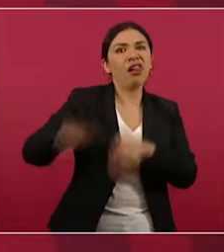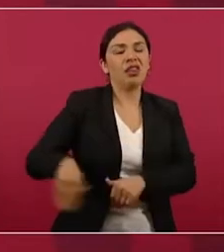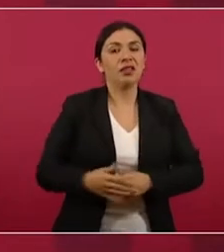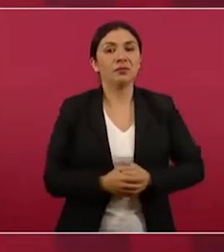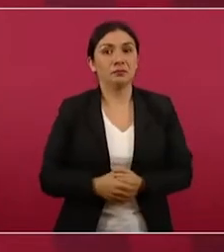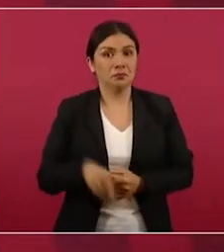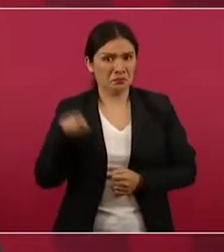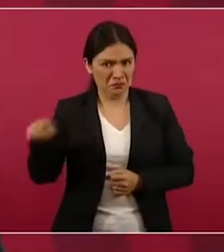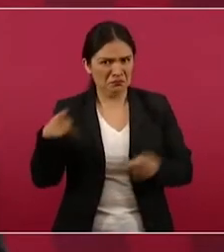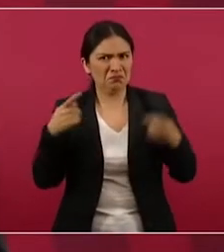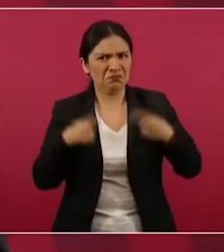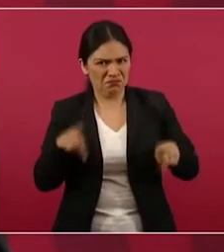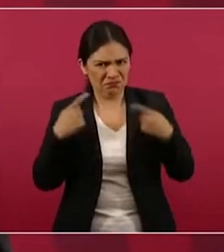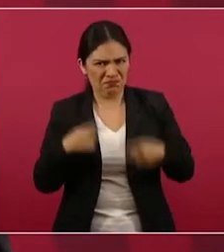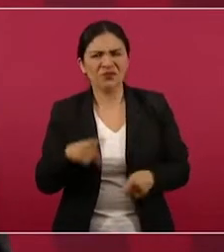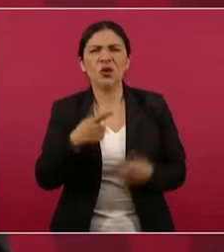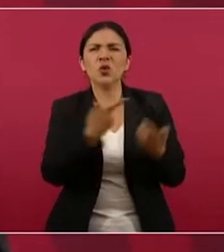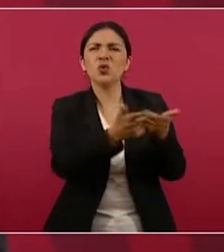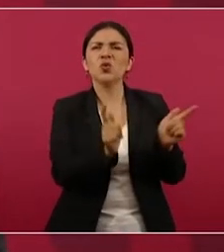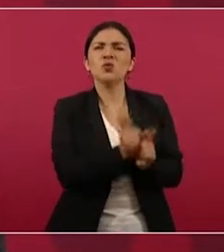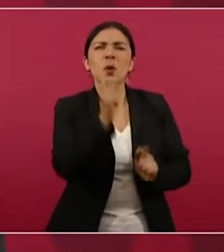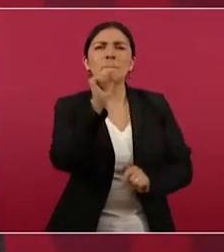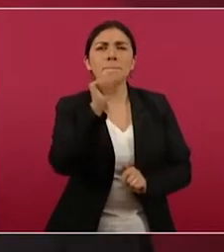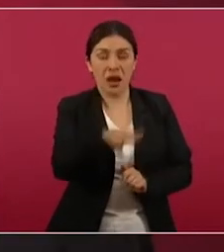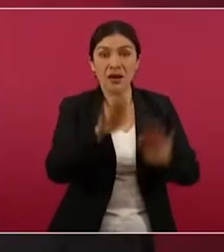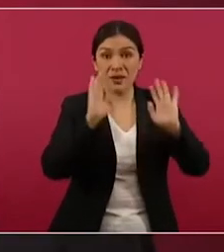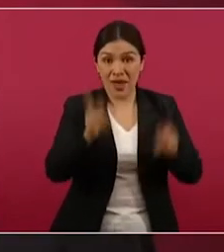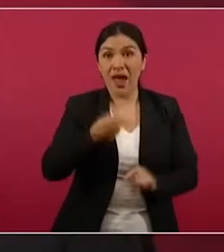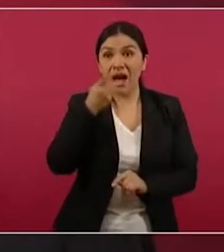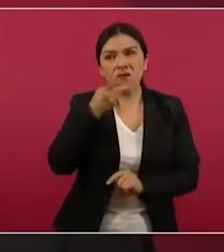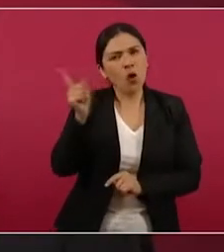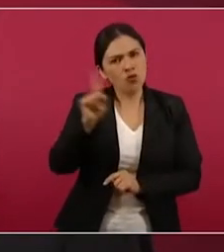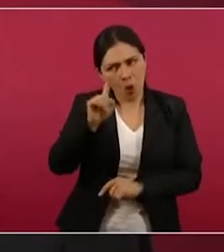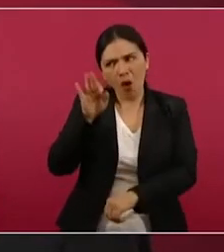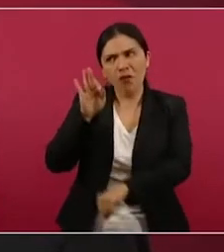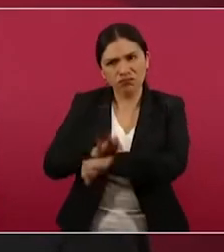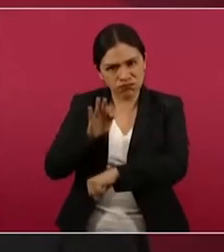¿Ha salido este señor del PAN a defenderlo?